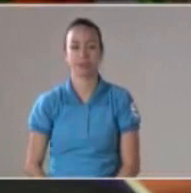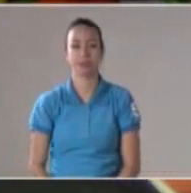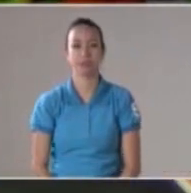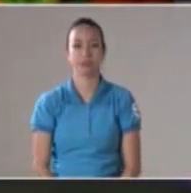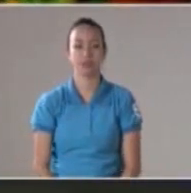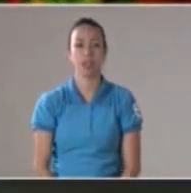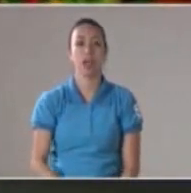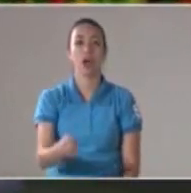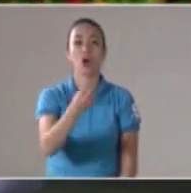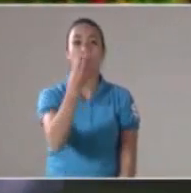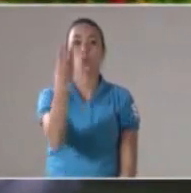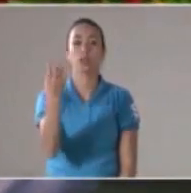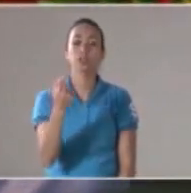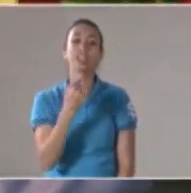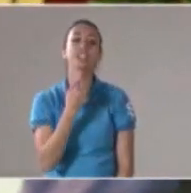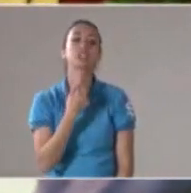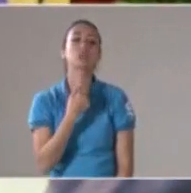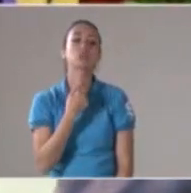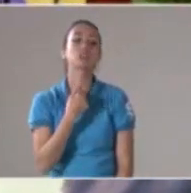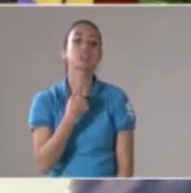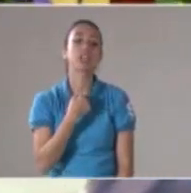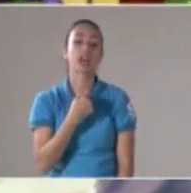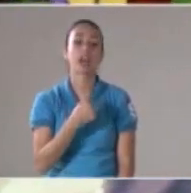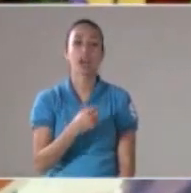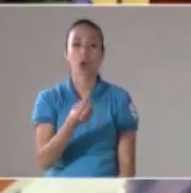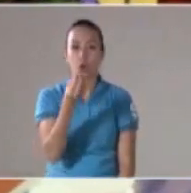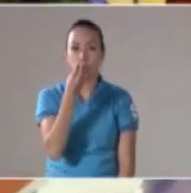¿a cuánto le gusta comer churrasco?